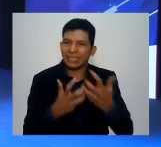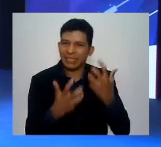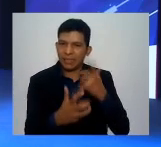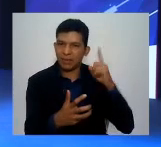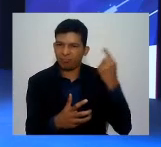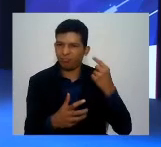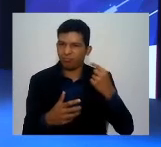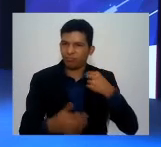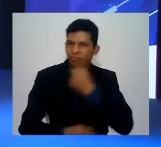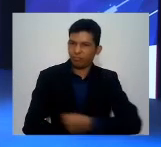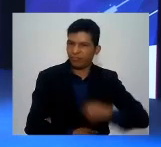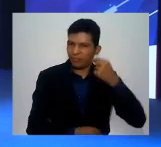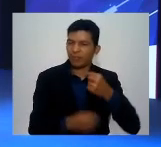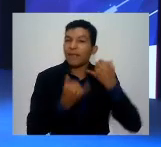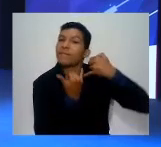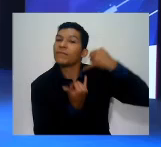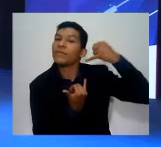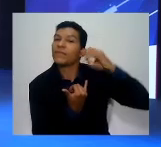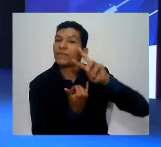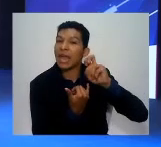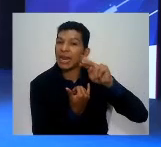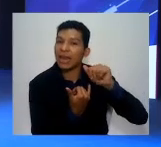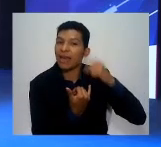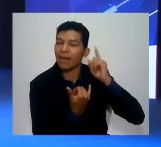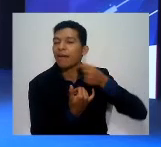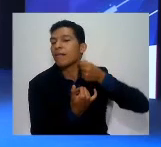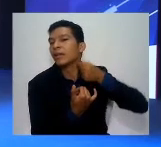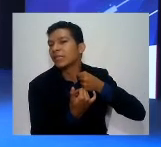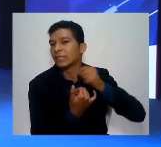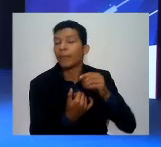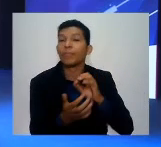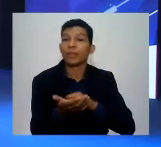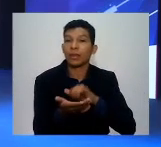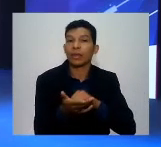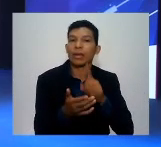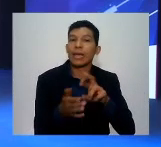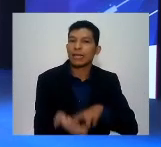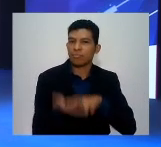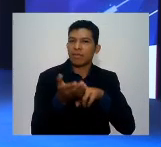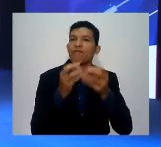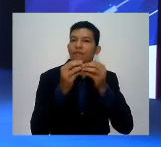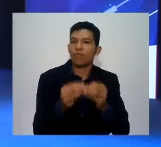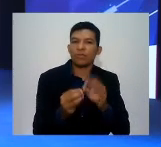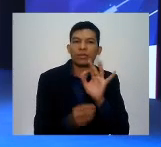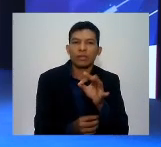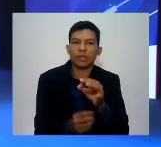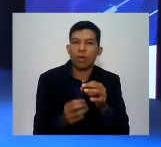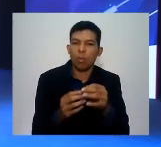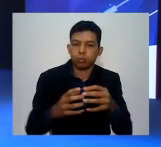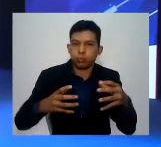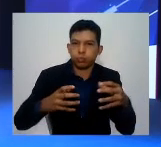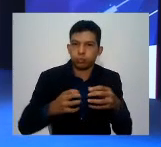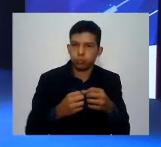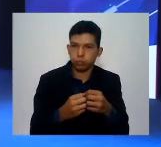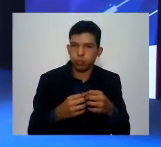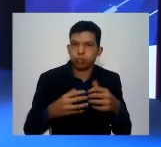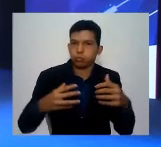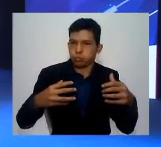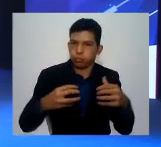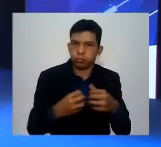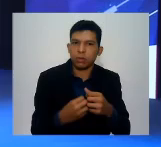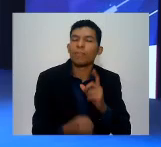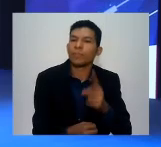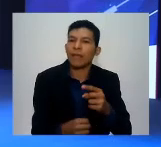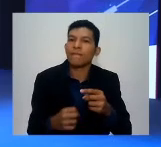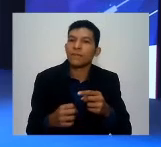de llegada. O sea, la línea de llegada se ve en diferentes momentos. Y por eso uno ve los corredores, como los estamos viendo aquí en la parte